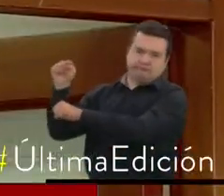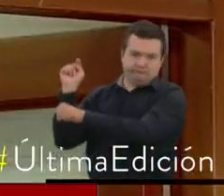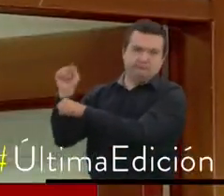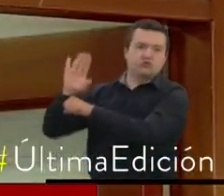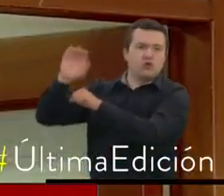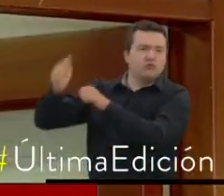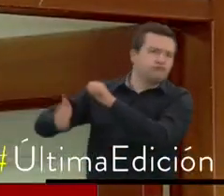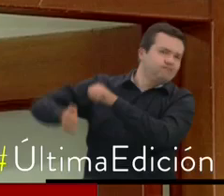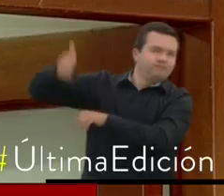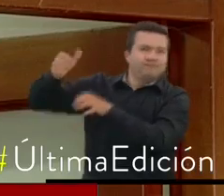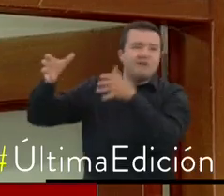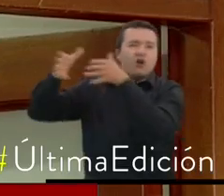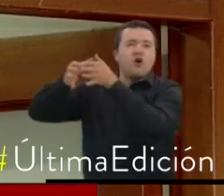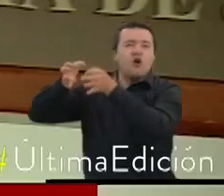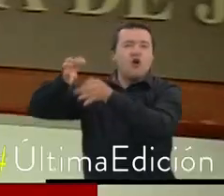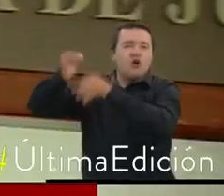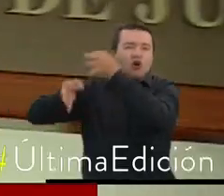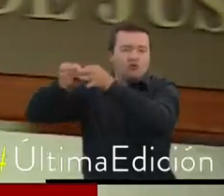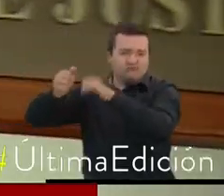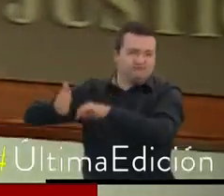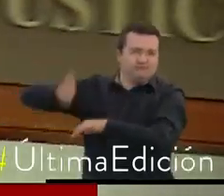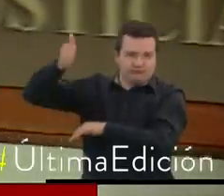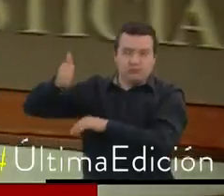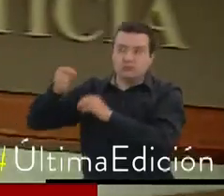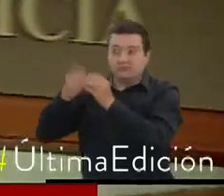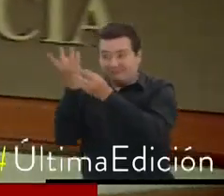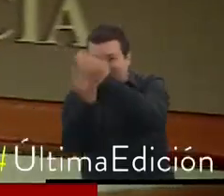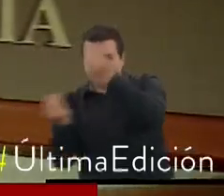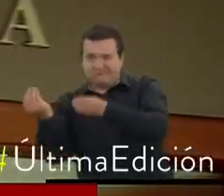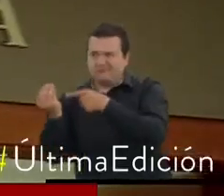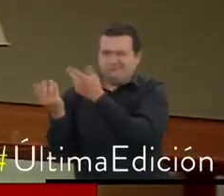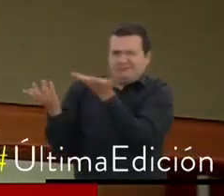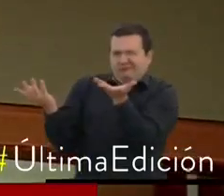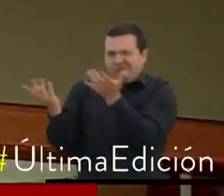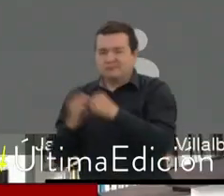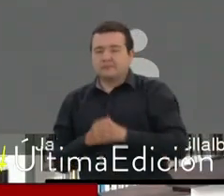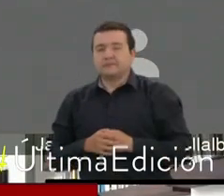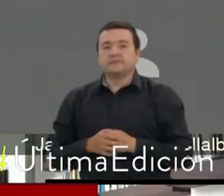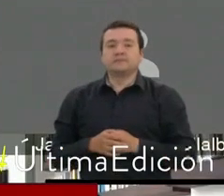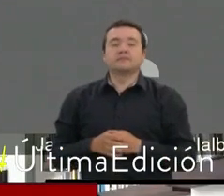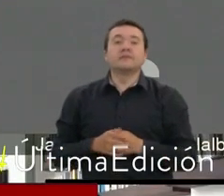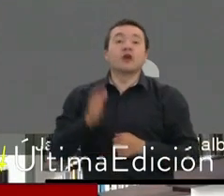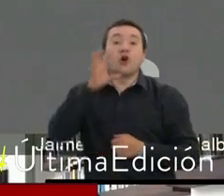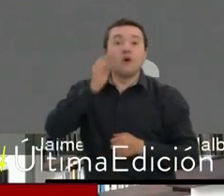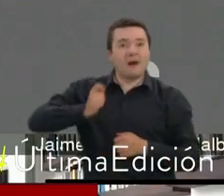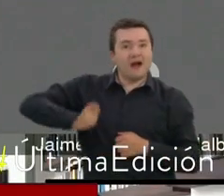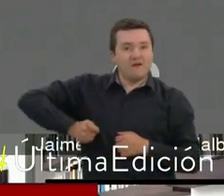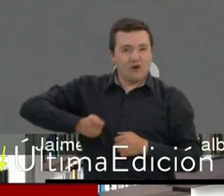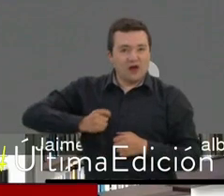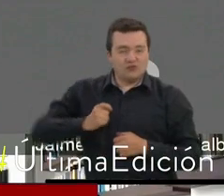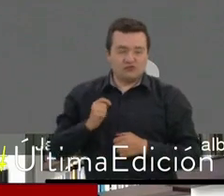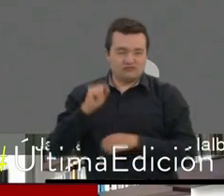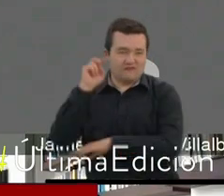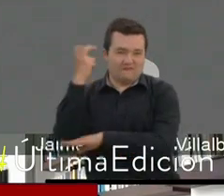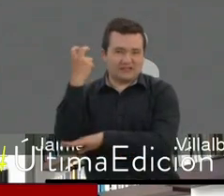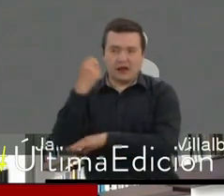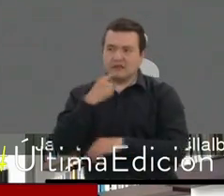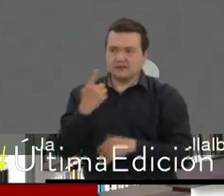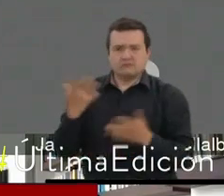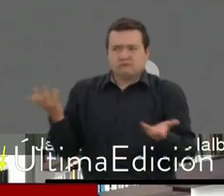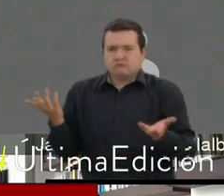caso. La indagatoria del alto tribunal fue uno de los puntos cuestionados. Nunca se le puso de presente al